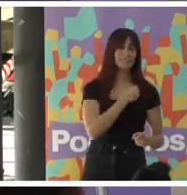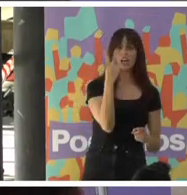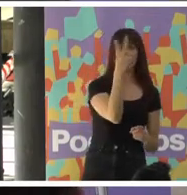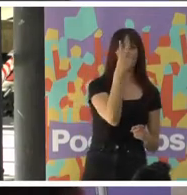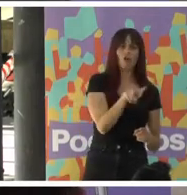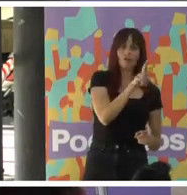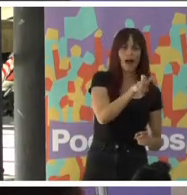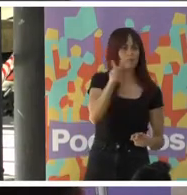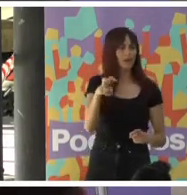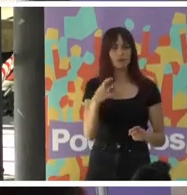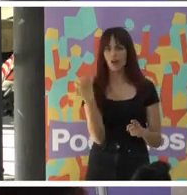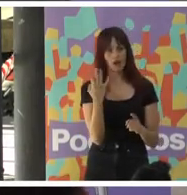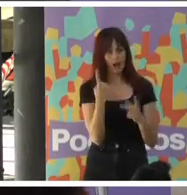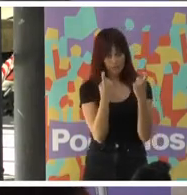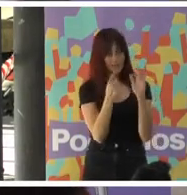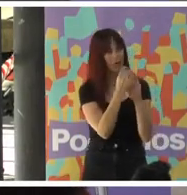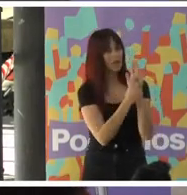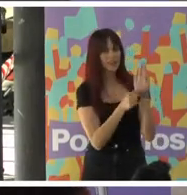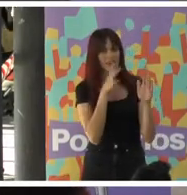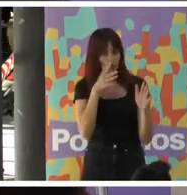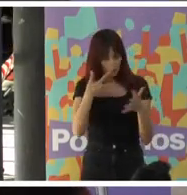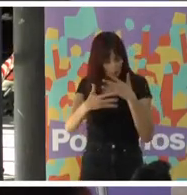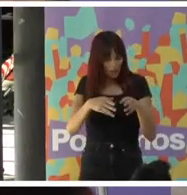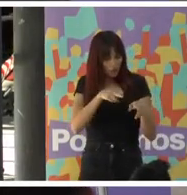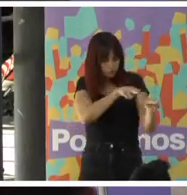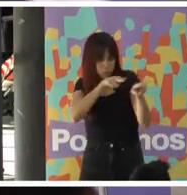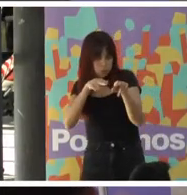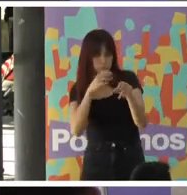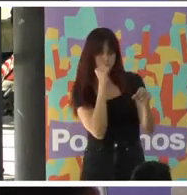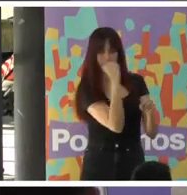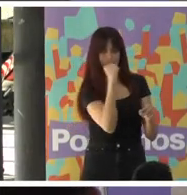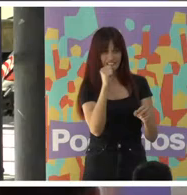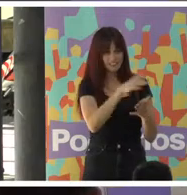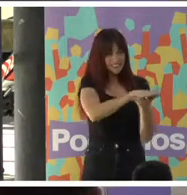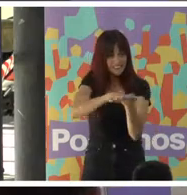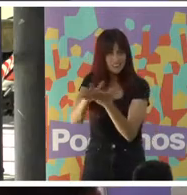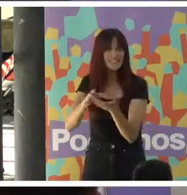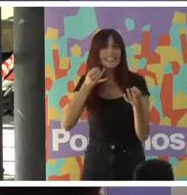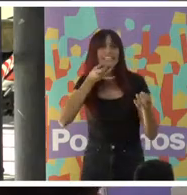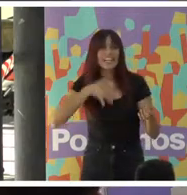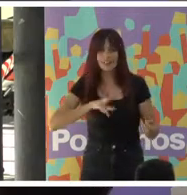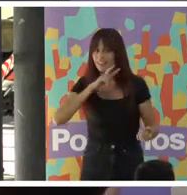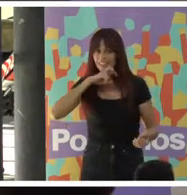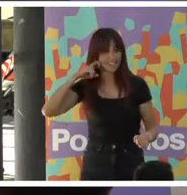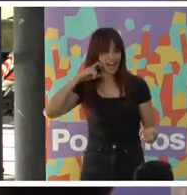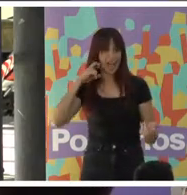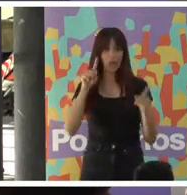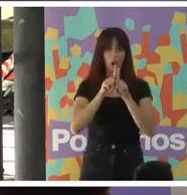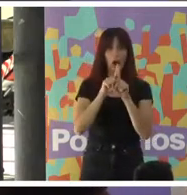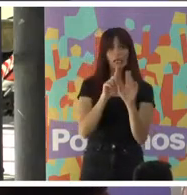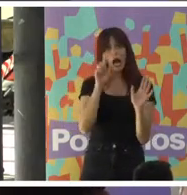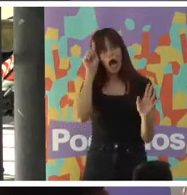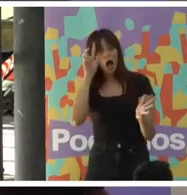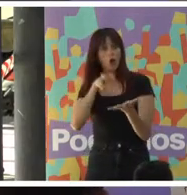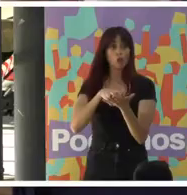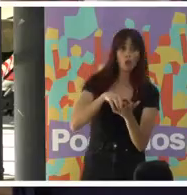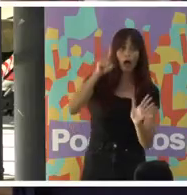Hay que tomar medidas frente a los que cometen el genocidio, y eso es Israel. Y no caben las ambivalencias ni las equidistancias.